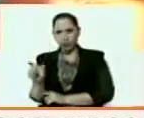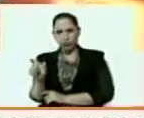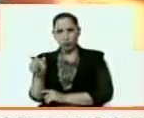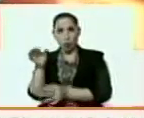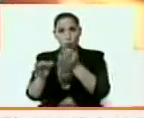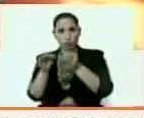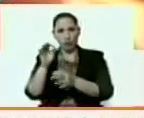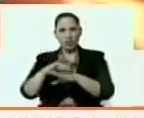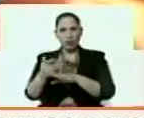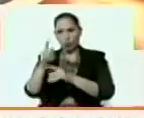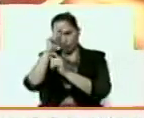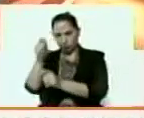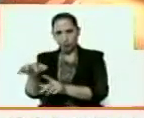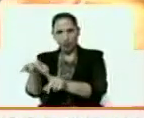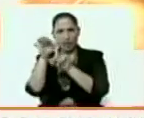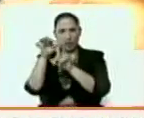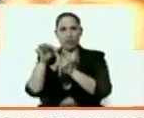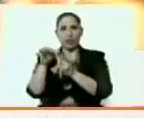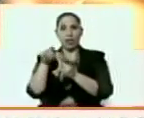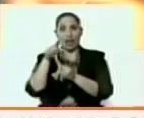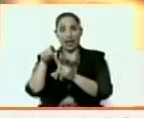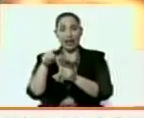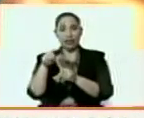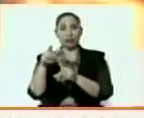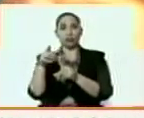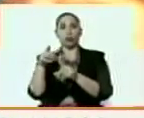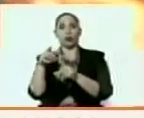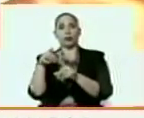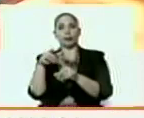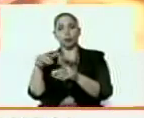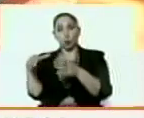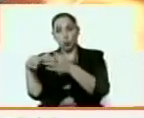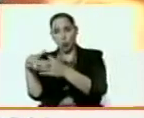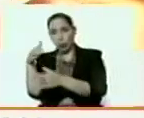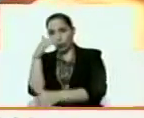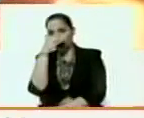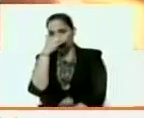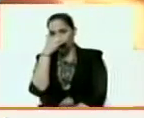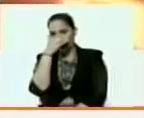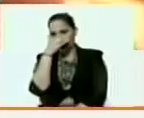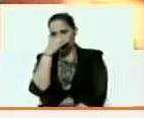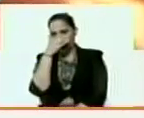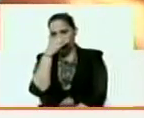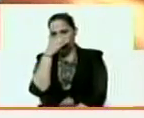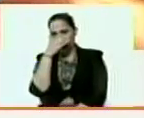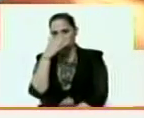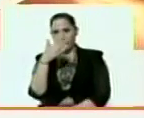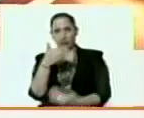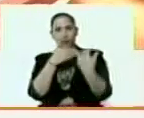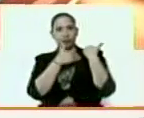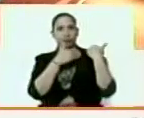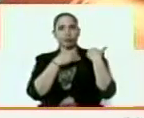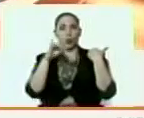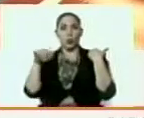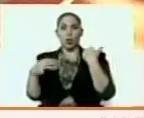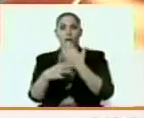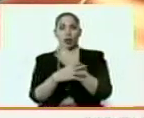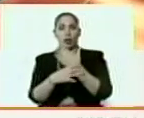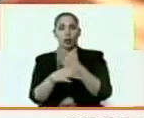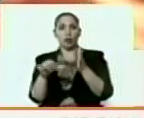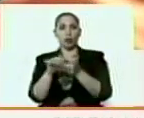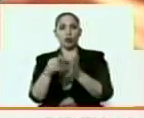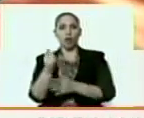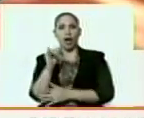lo ponen a él. Por eso te dije al inicio, es una banda criminal encabezada por el señor Guaidó, donde hay una